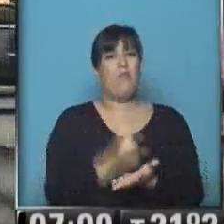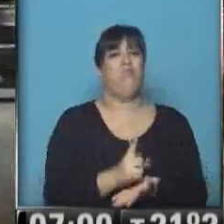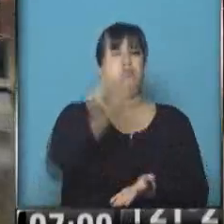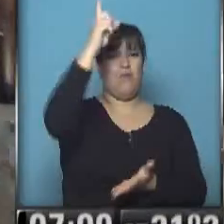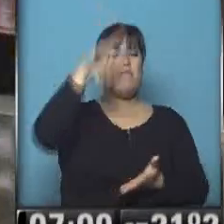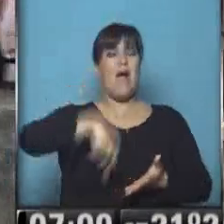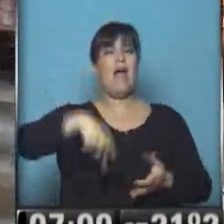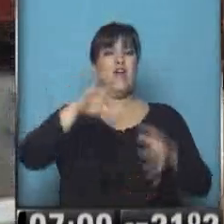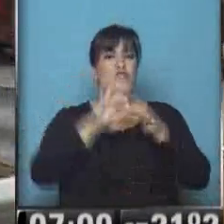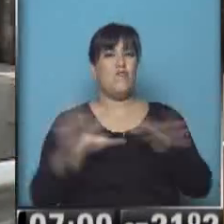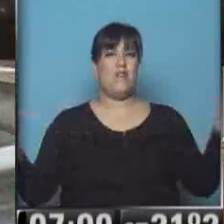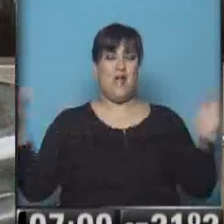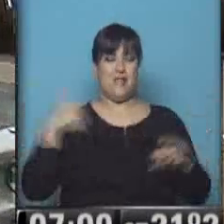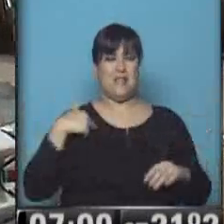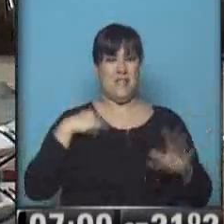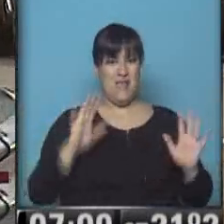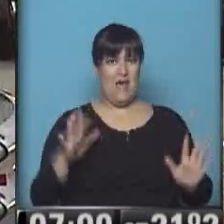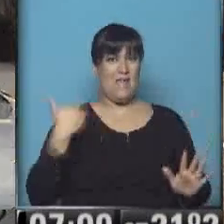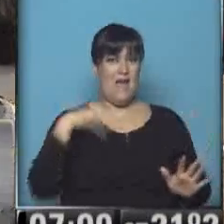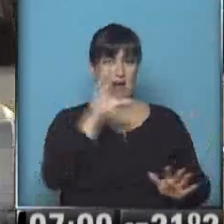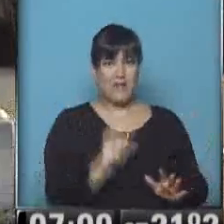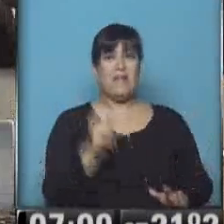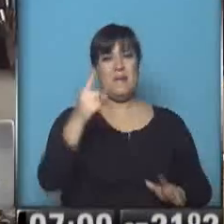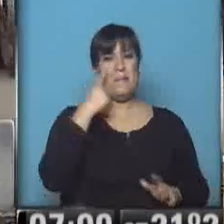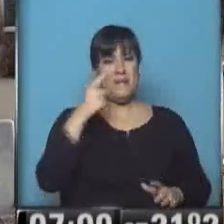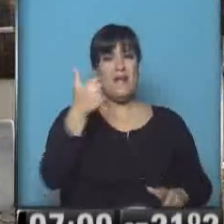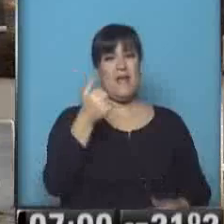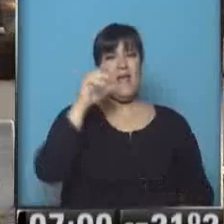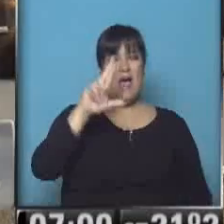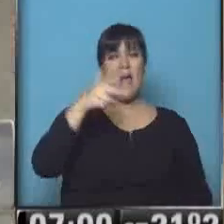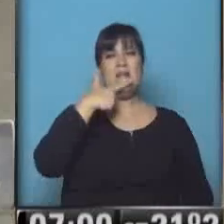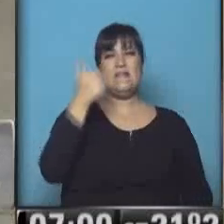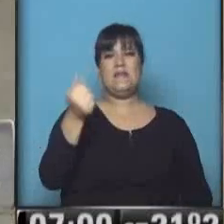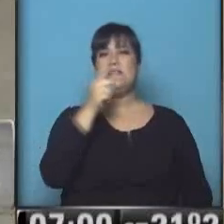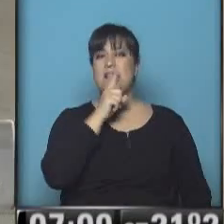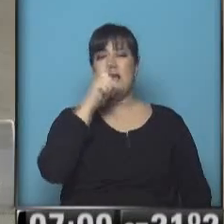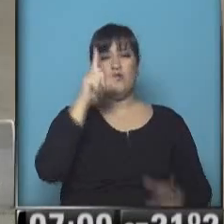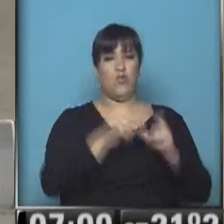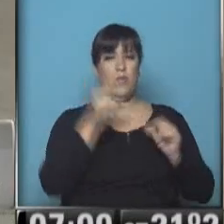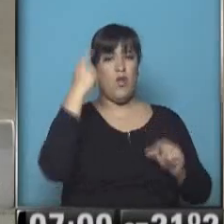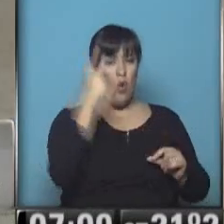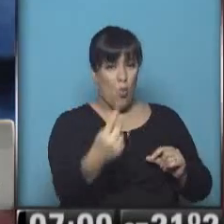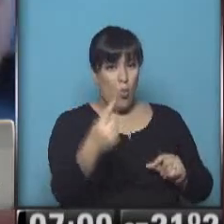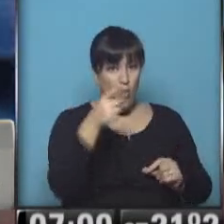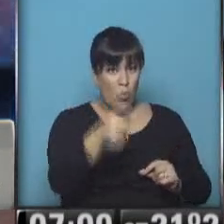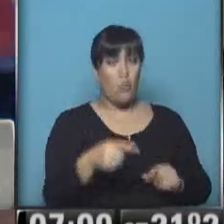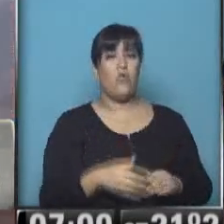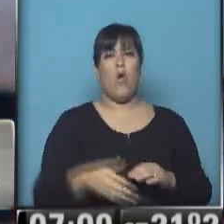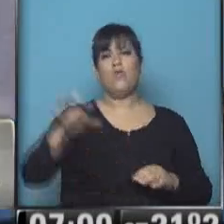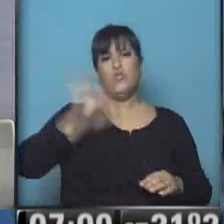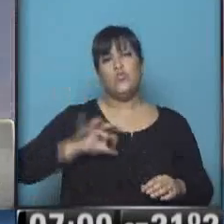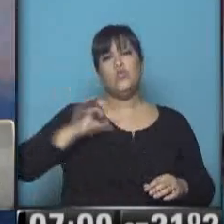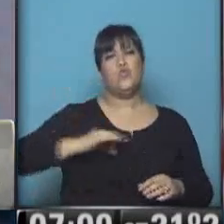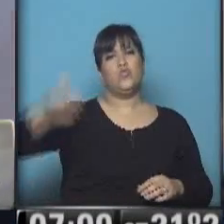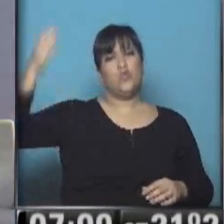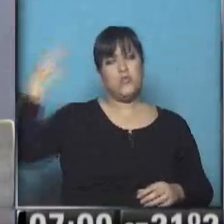satelital de nuestro país. Eso que vemos, ARSAT-1, es sinónimo de un camino que comenzamos en realidad hace años, ya